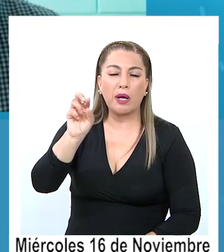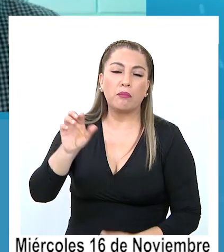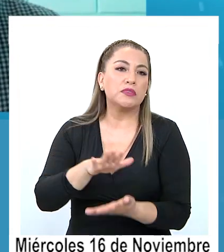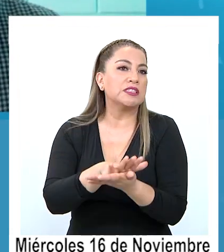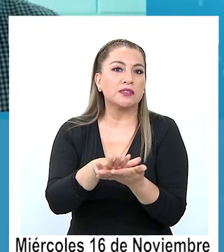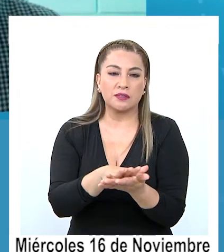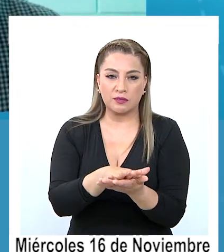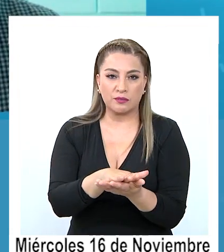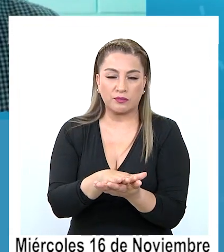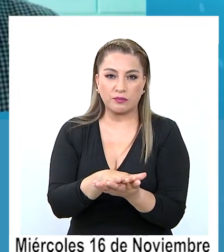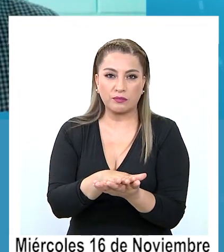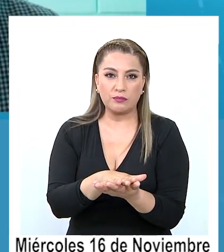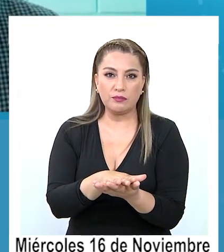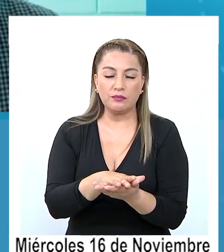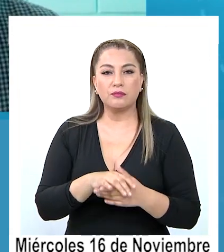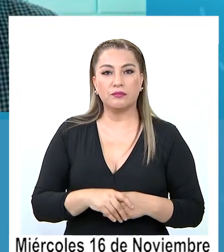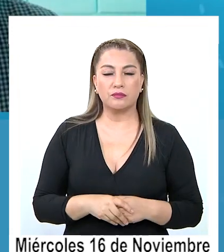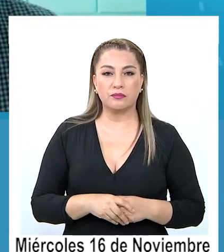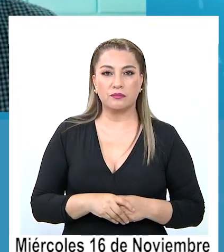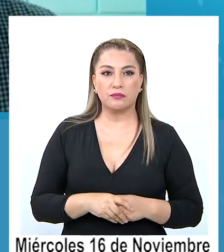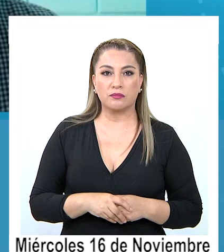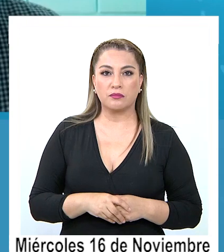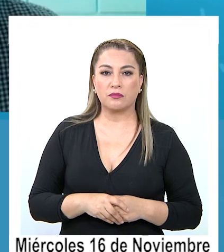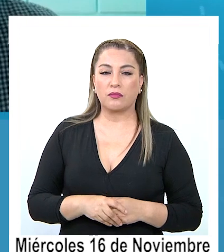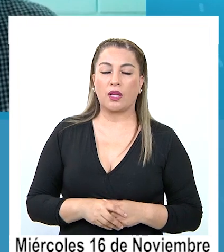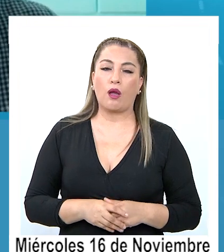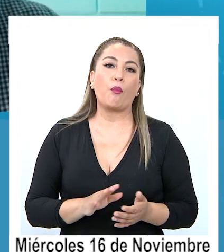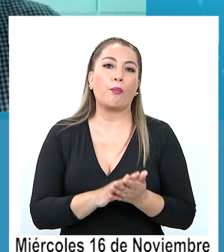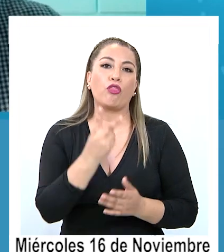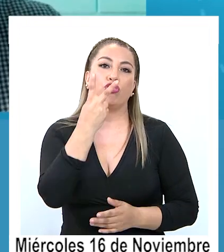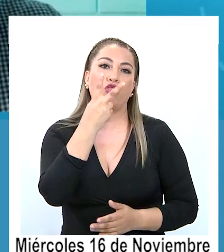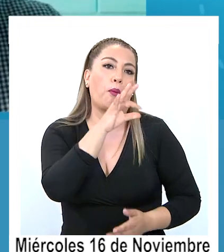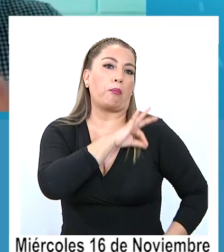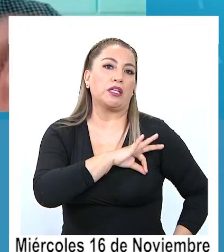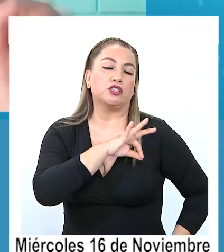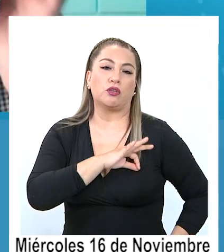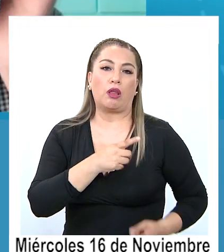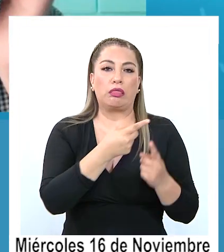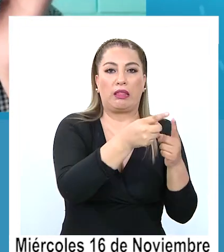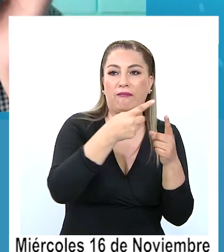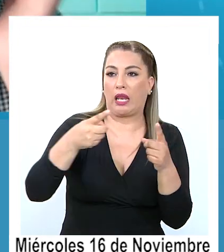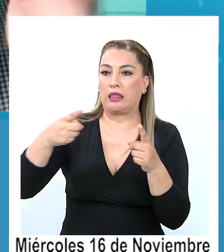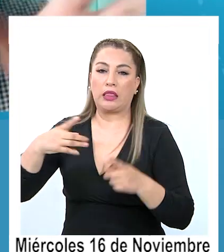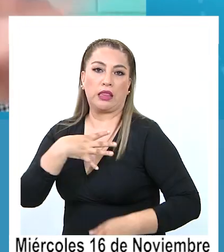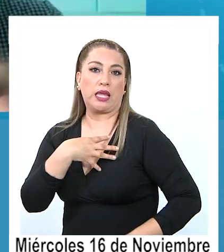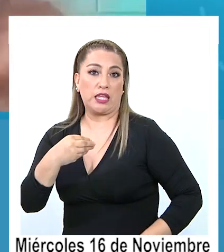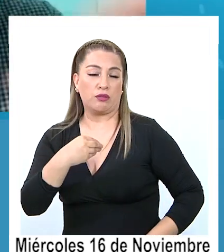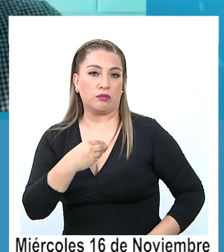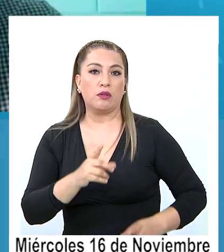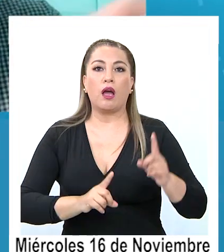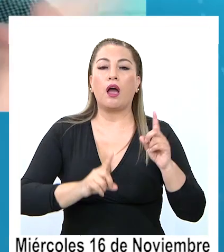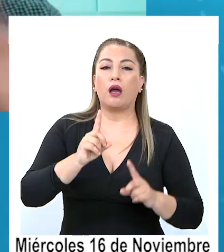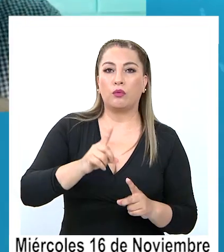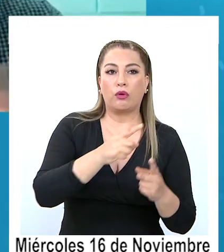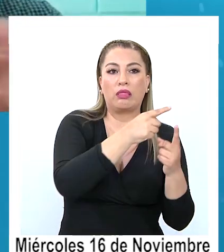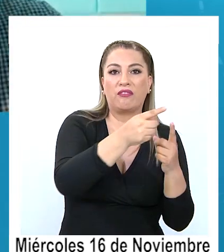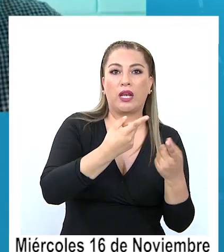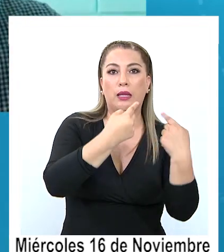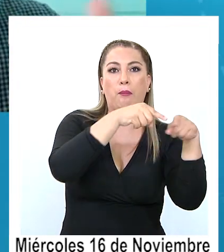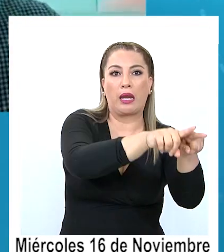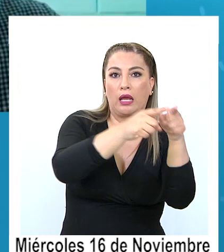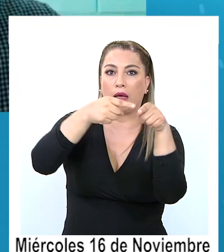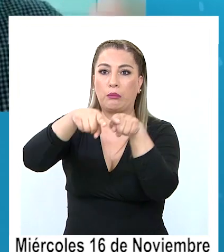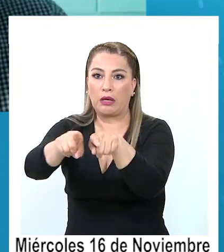por ejemplo, que adeudan más de una pensión? Por ejemplo, tienen varios hijos, ¿cierto? Incluso algunos tienen varias